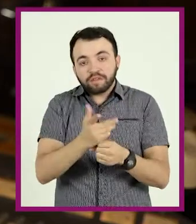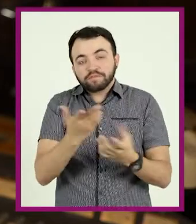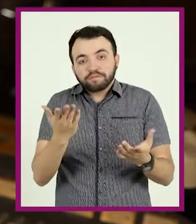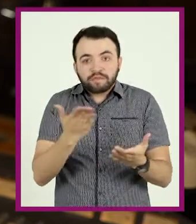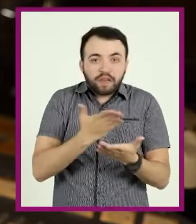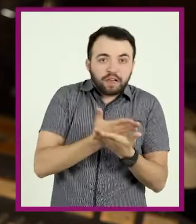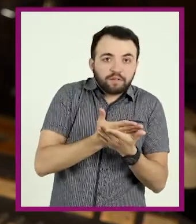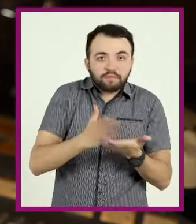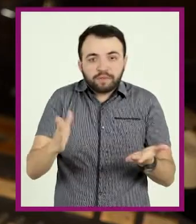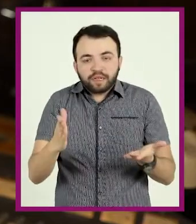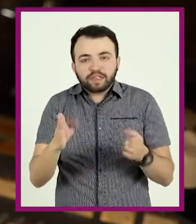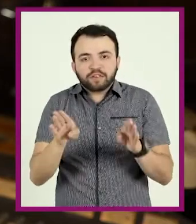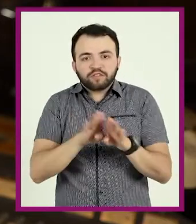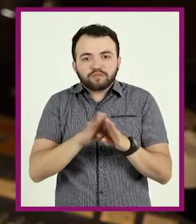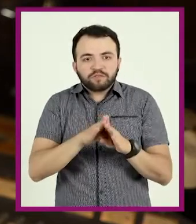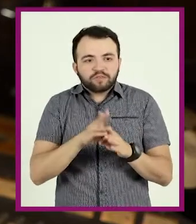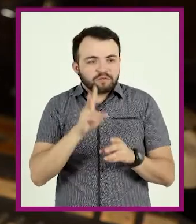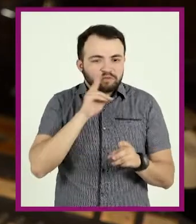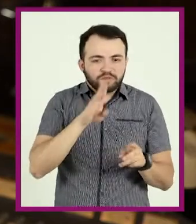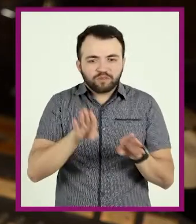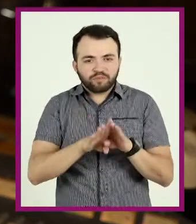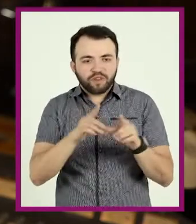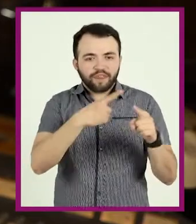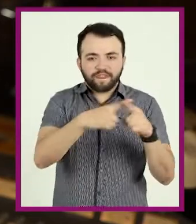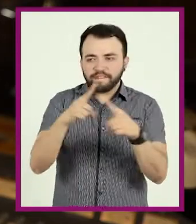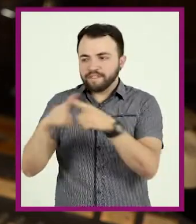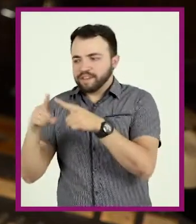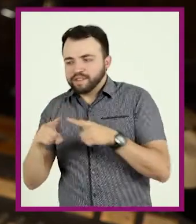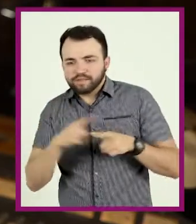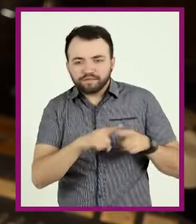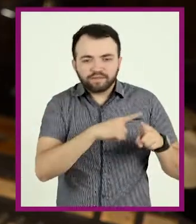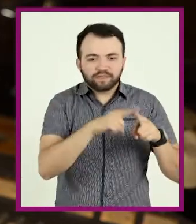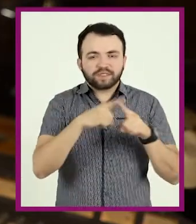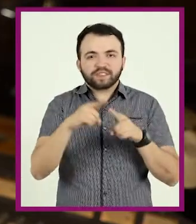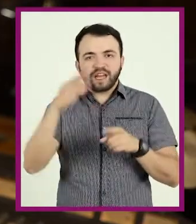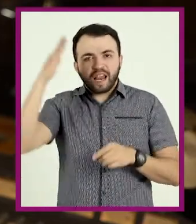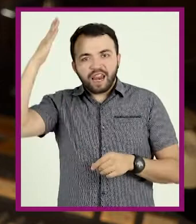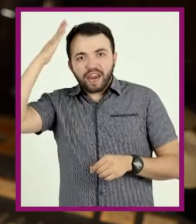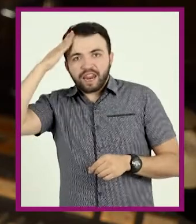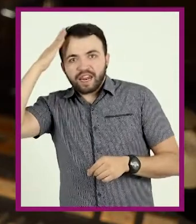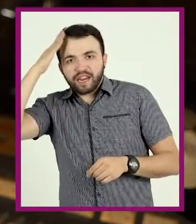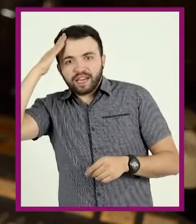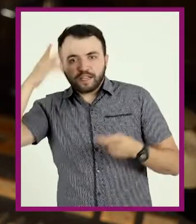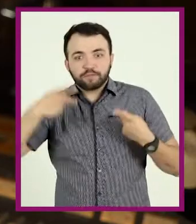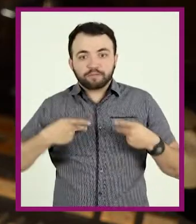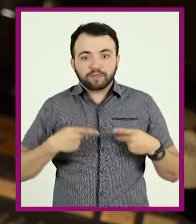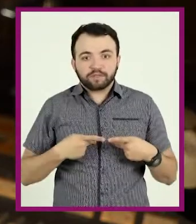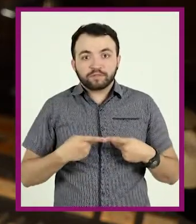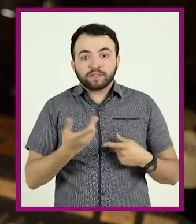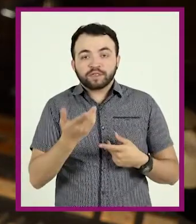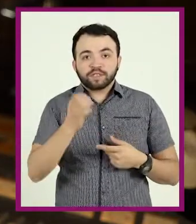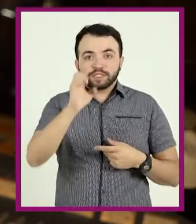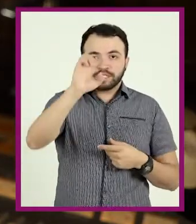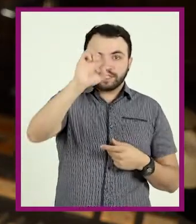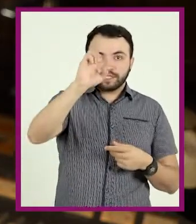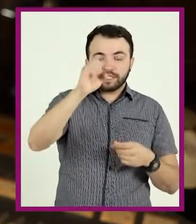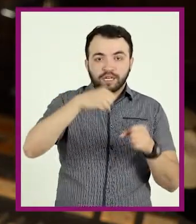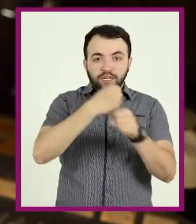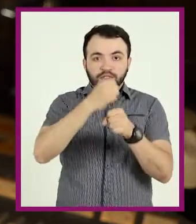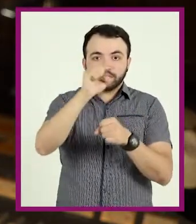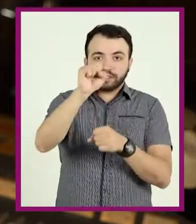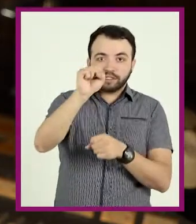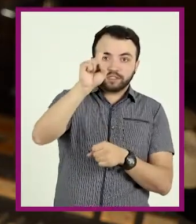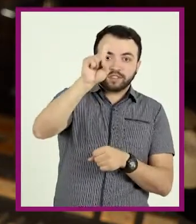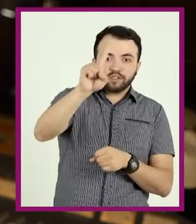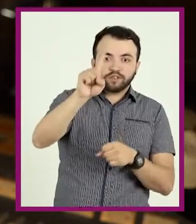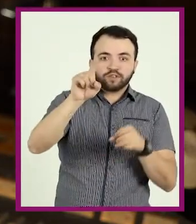diferencias entre los líderes soviéticos y yugoslavos, y eventualmente en el 61 se formó el movimiento de los no